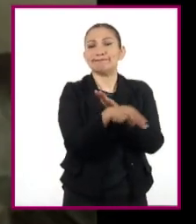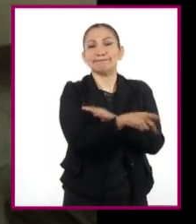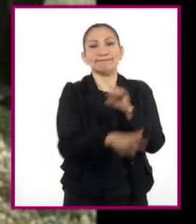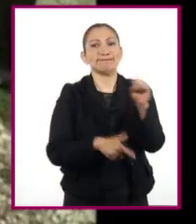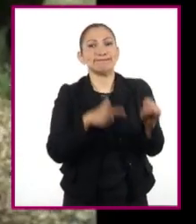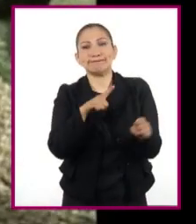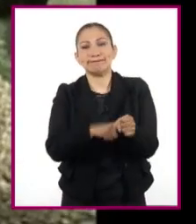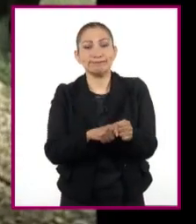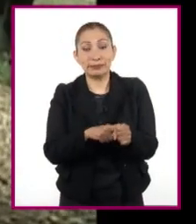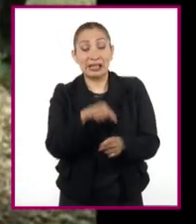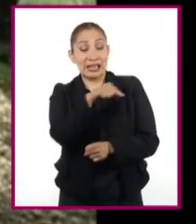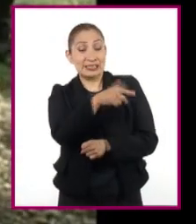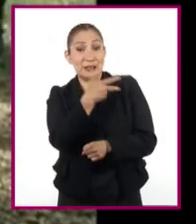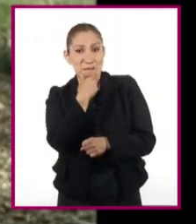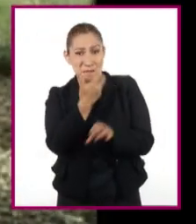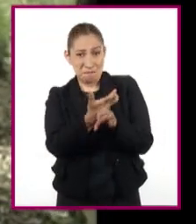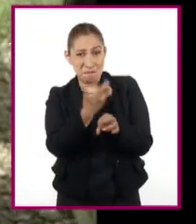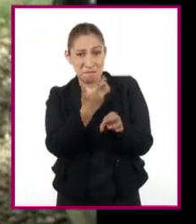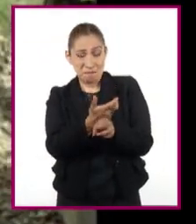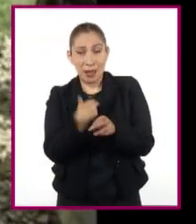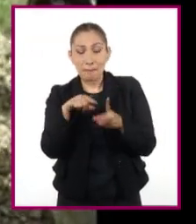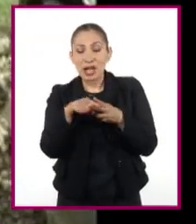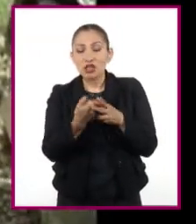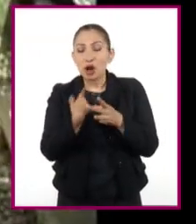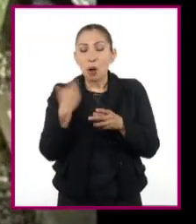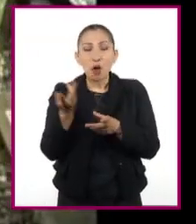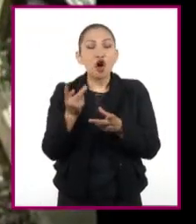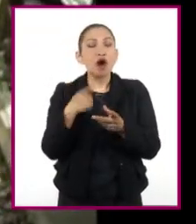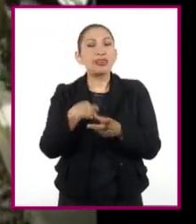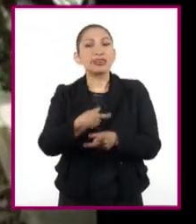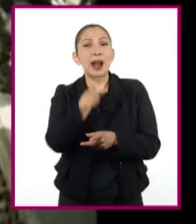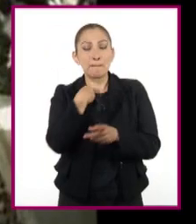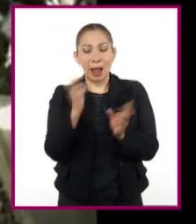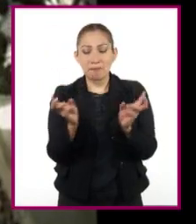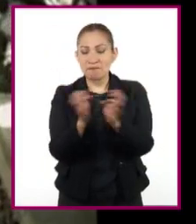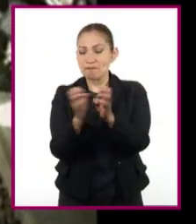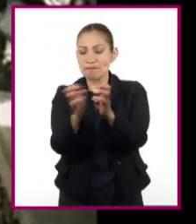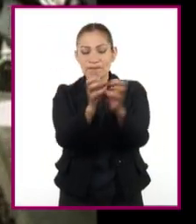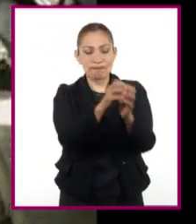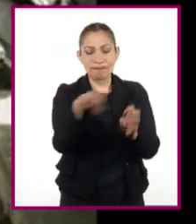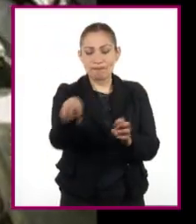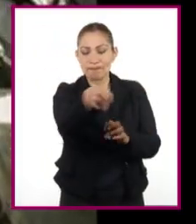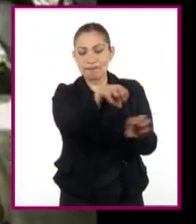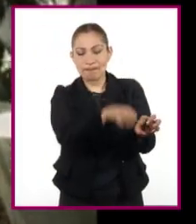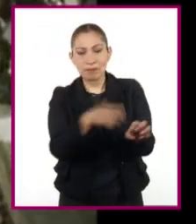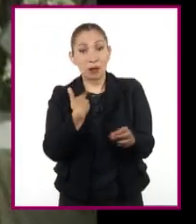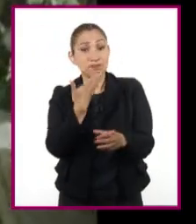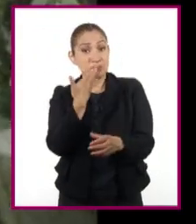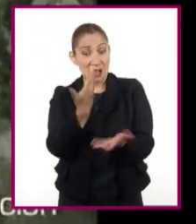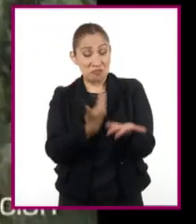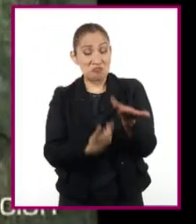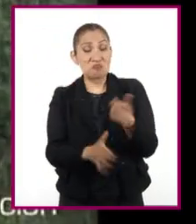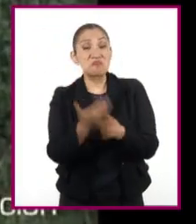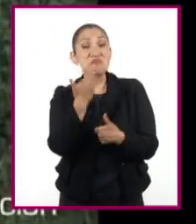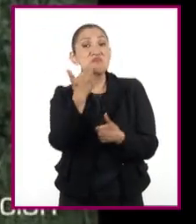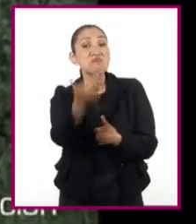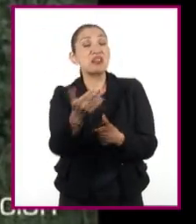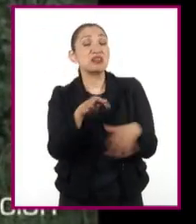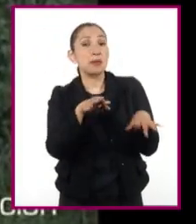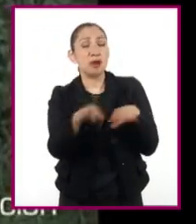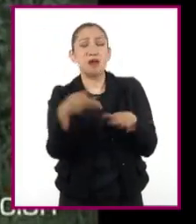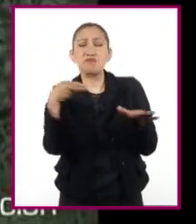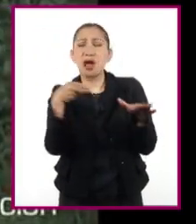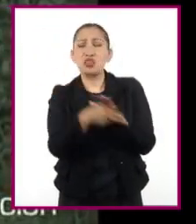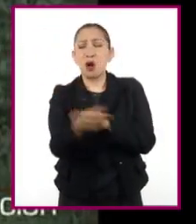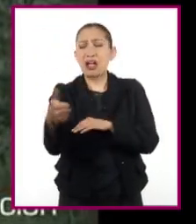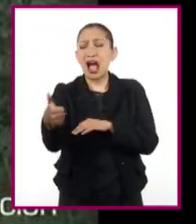depredadores. McBride comenzó su trabajo de trampeo contratado por la Unión de Ganaderos de la Sierra con gran eficiencia y